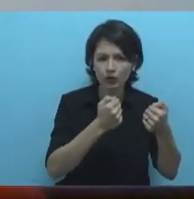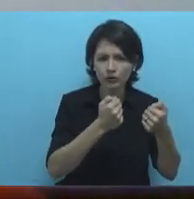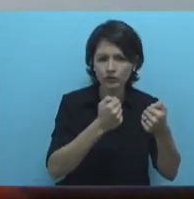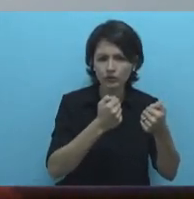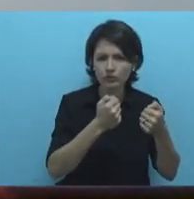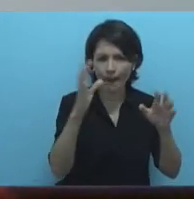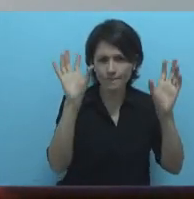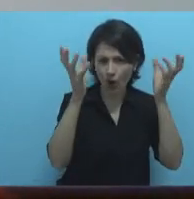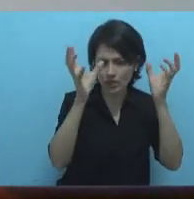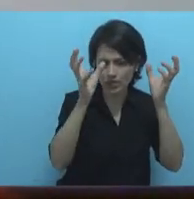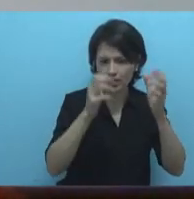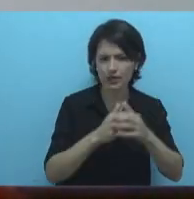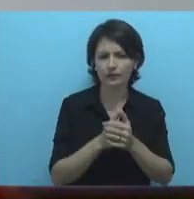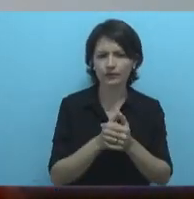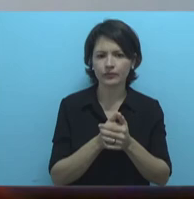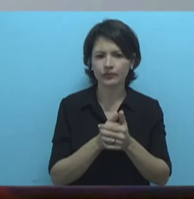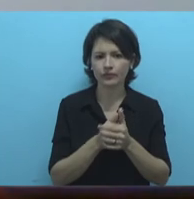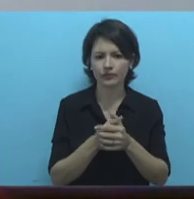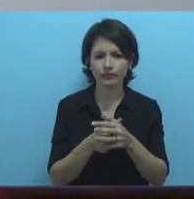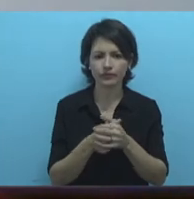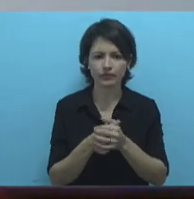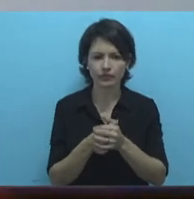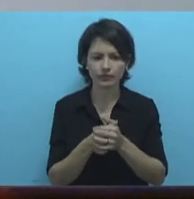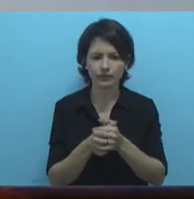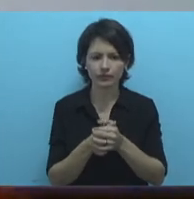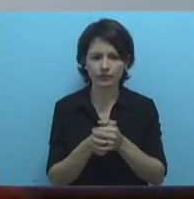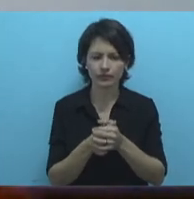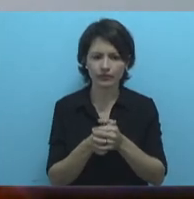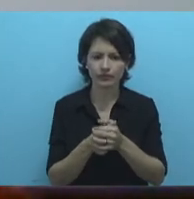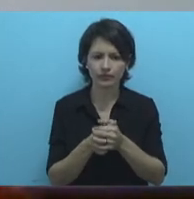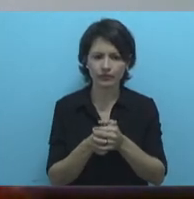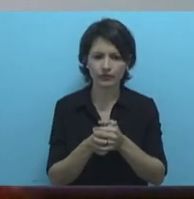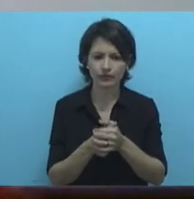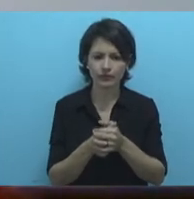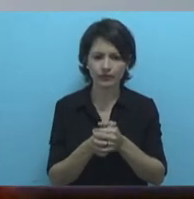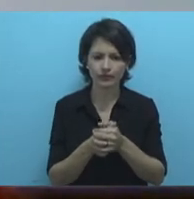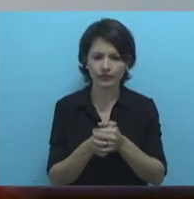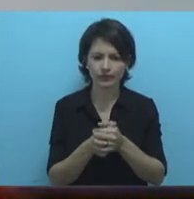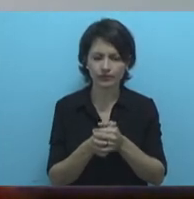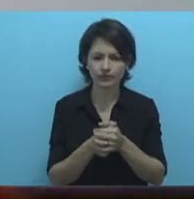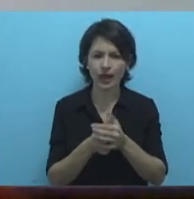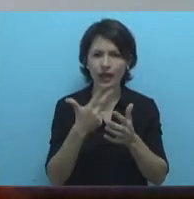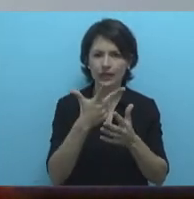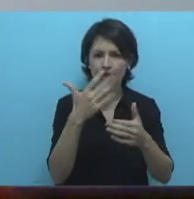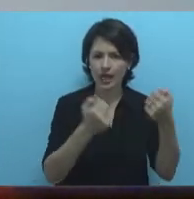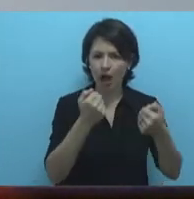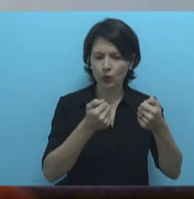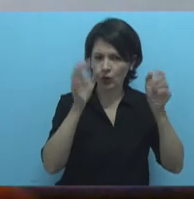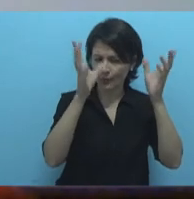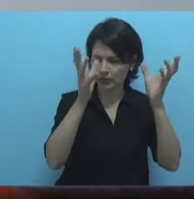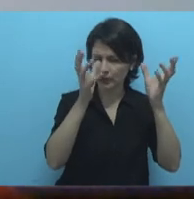que terminan con facundo en el estado en el que termina tres móviles policiales